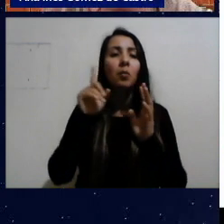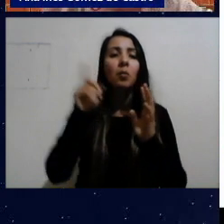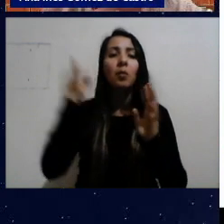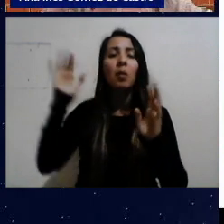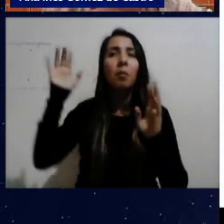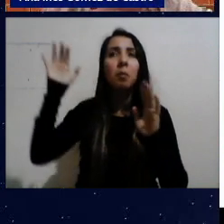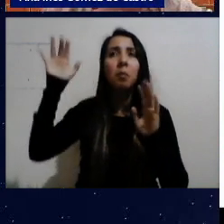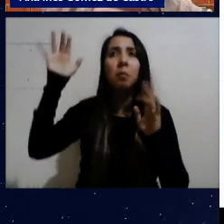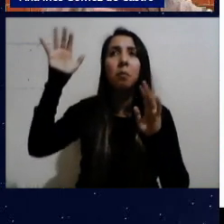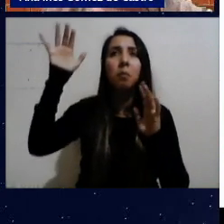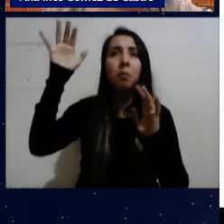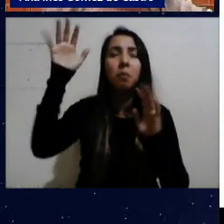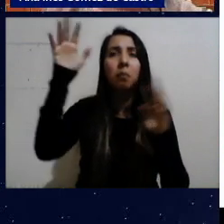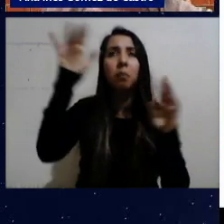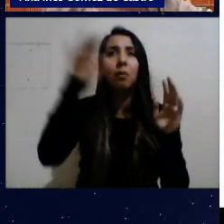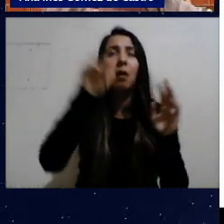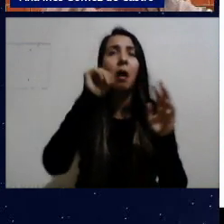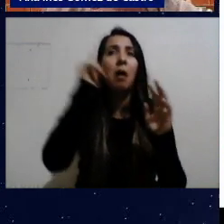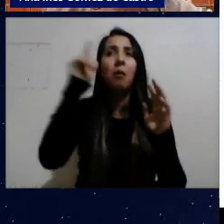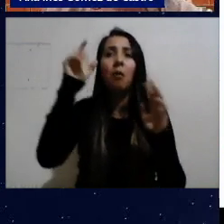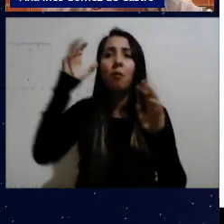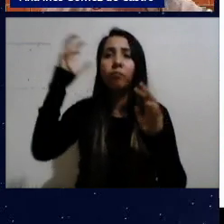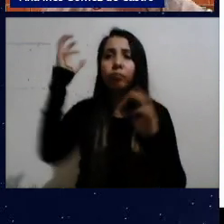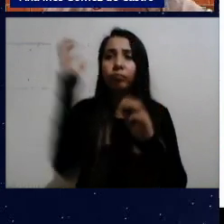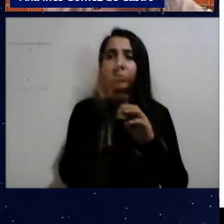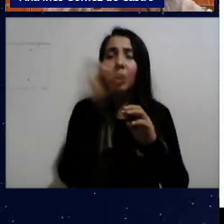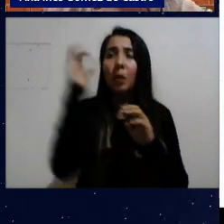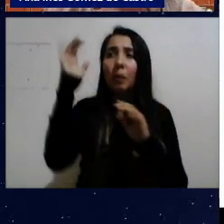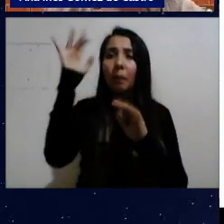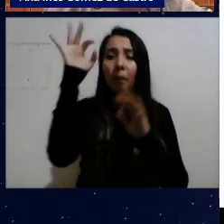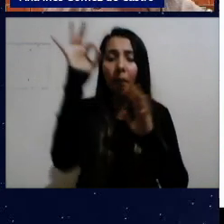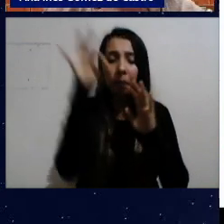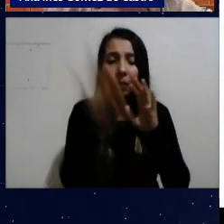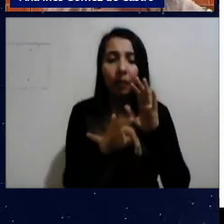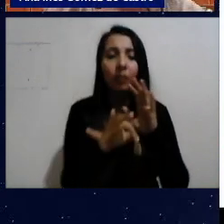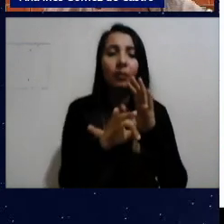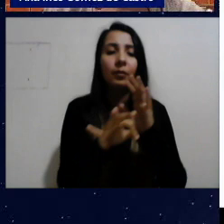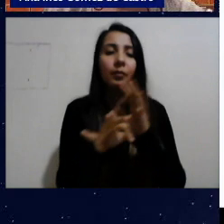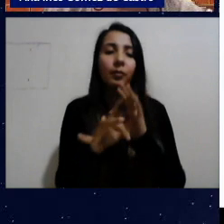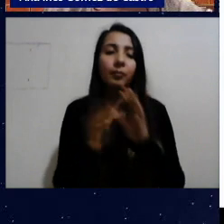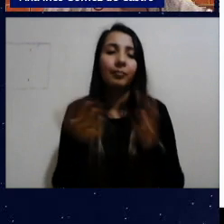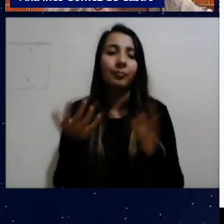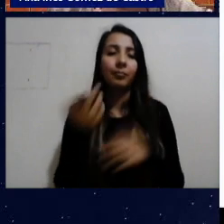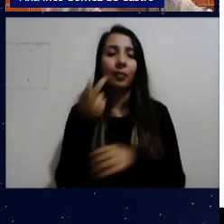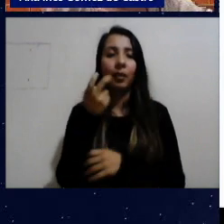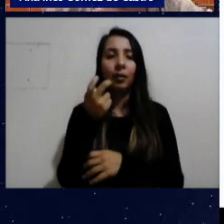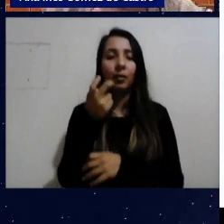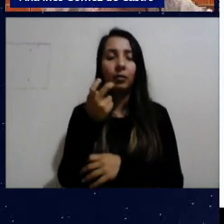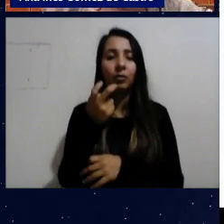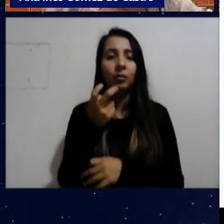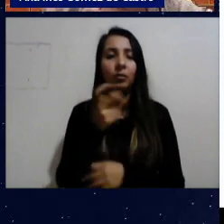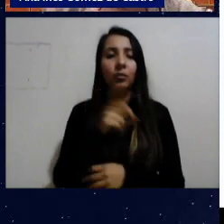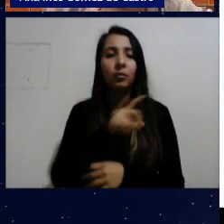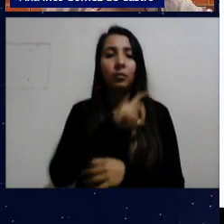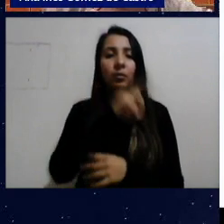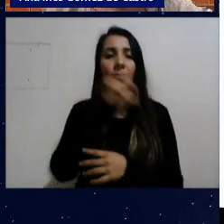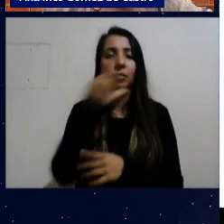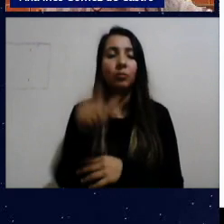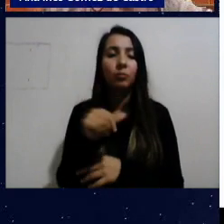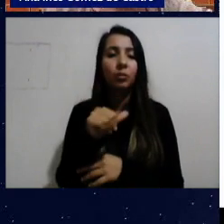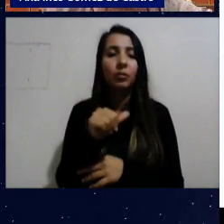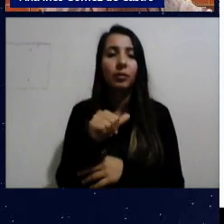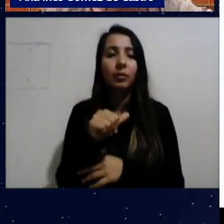de alguna manera traído por los meteoritos. Bueno, la teoría como tal la postuló ya